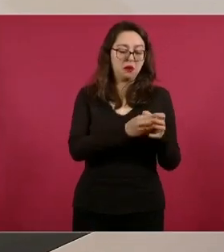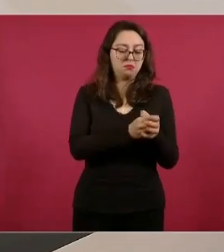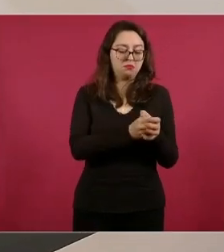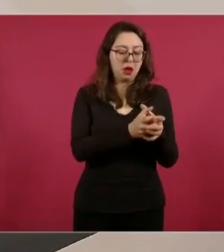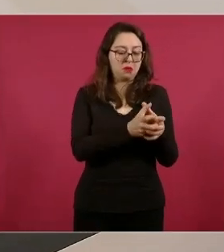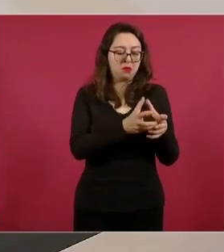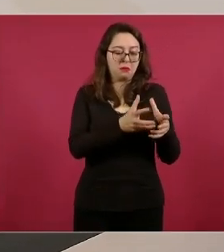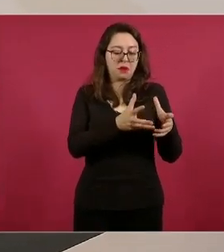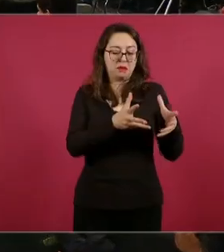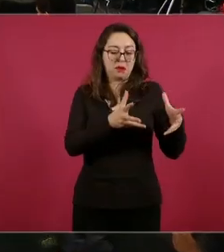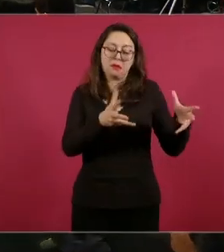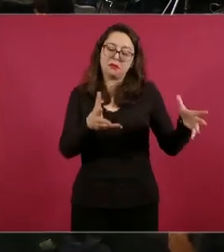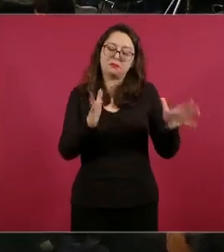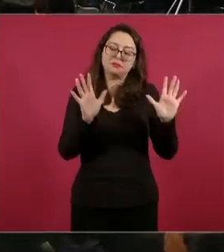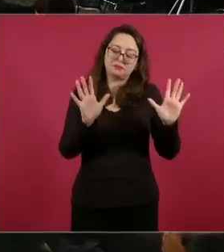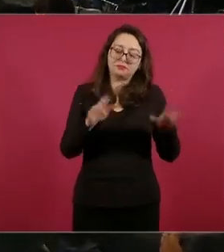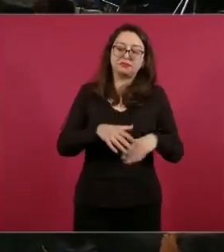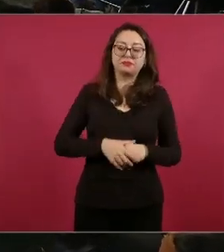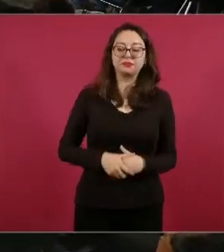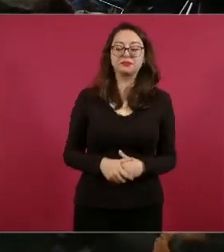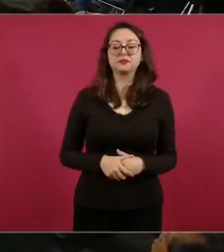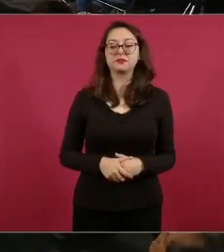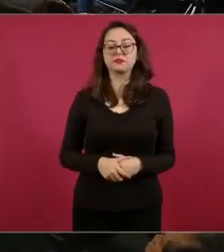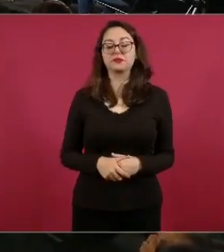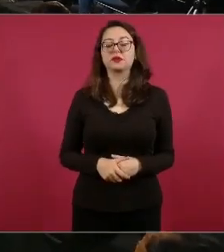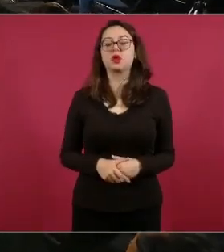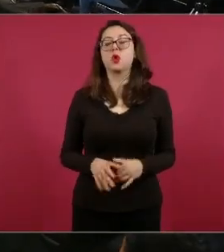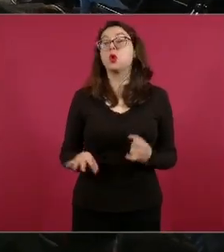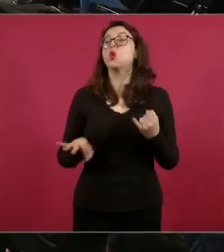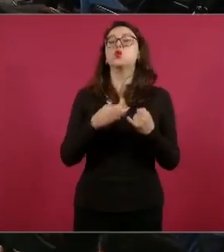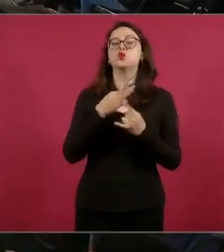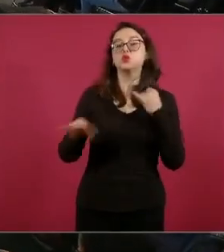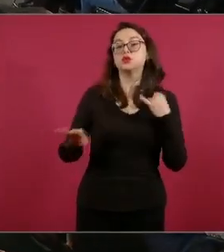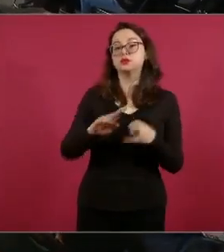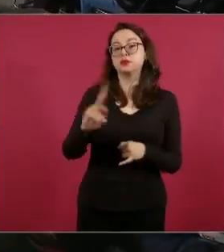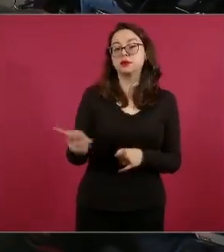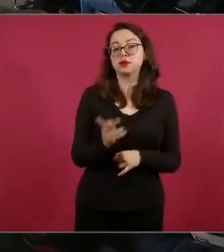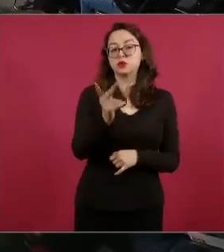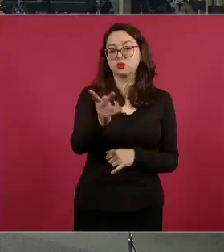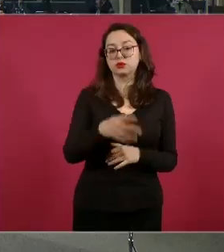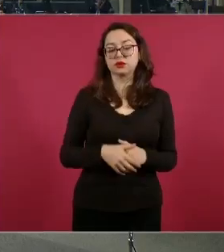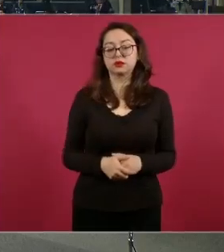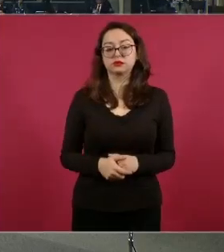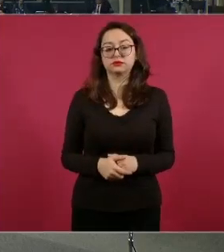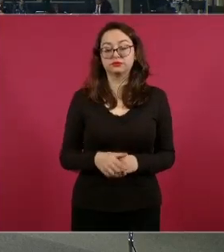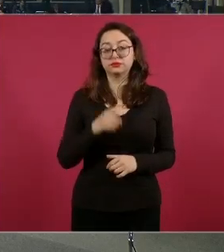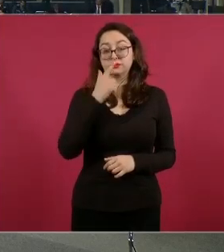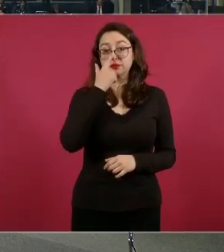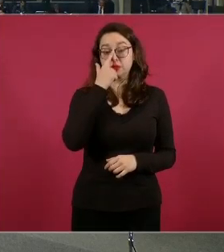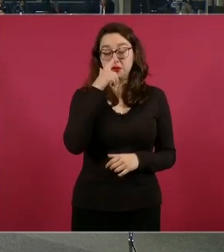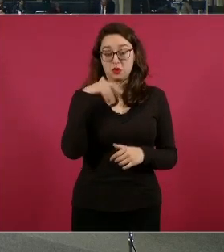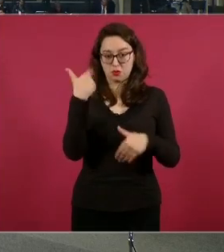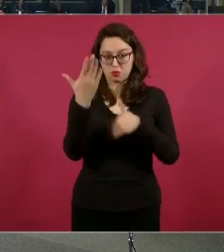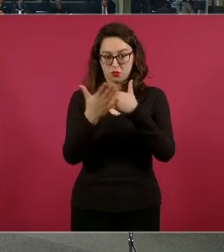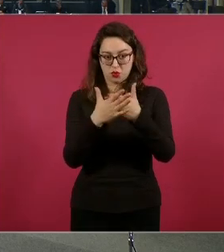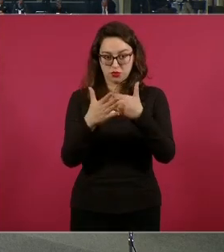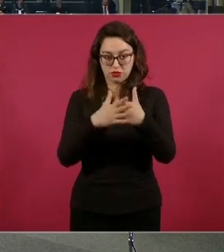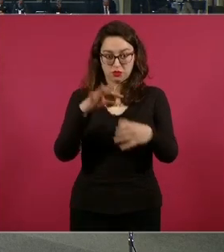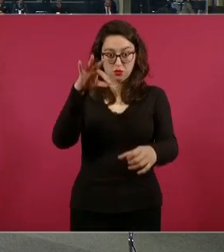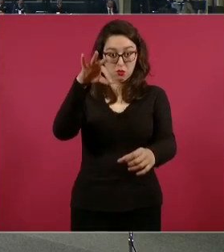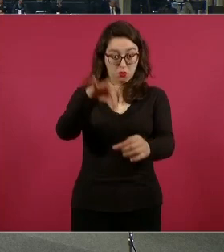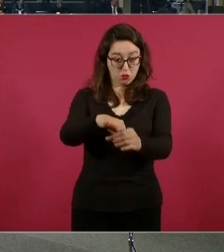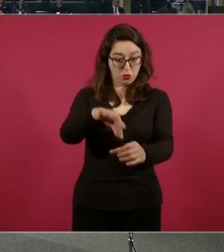Pero eso es otra cosa. Gracias. Por último, señor presidente, una vez que se confirmen los resultados electorales a la presidencia, en